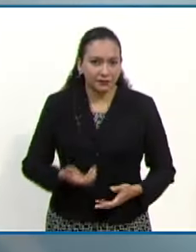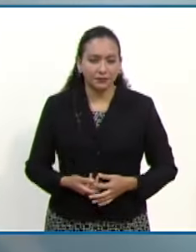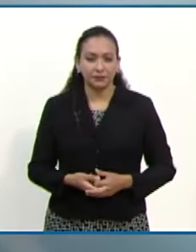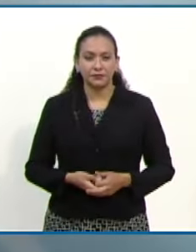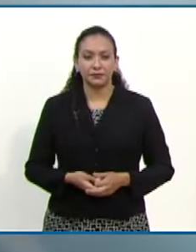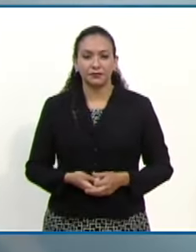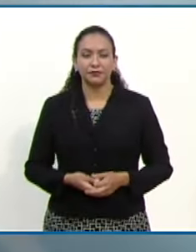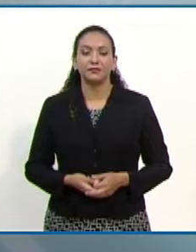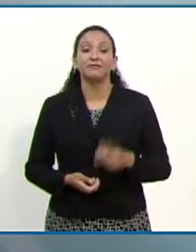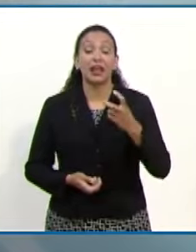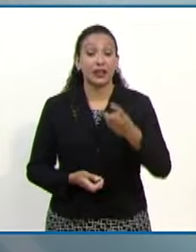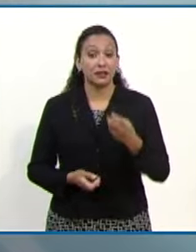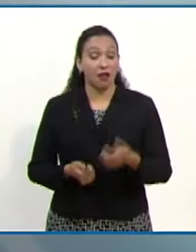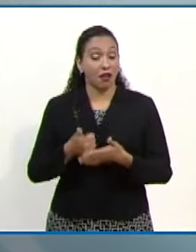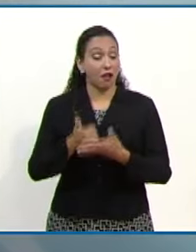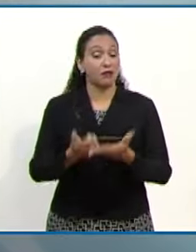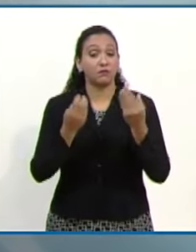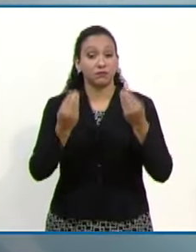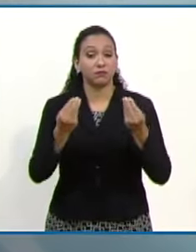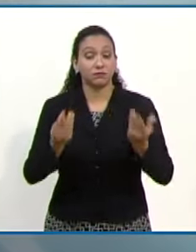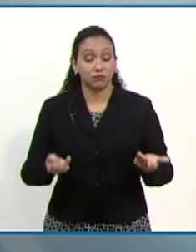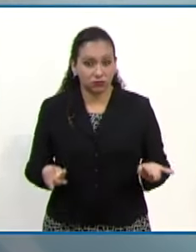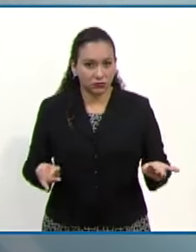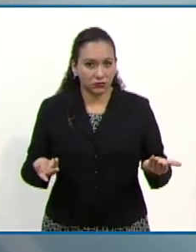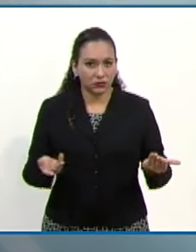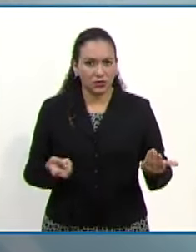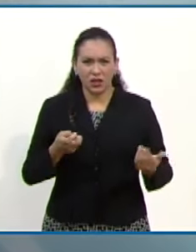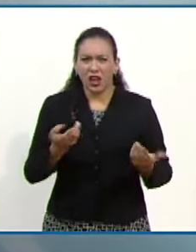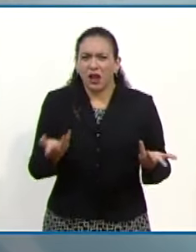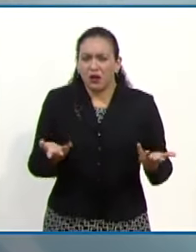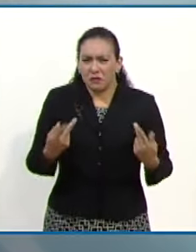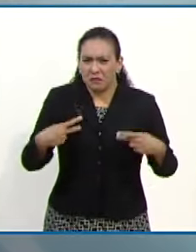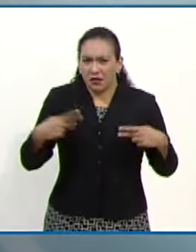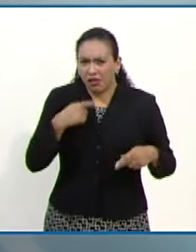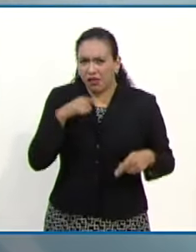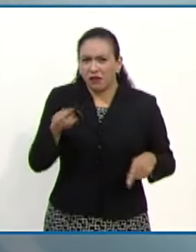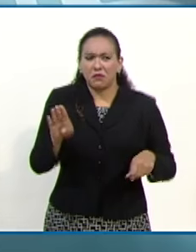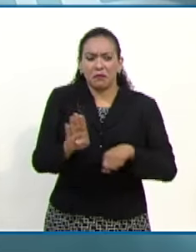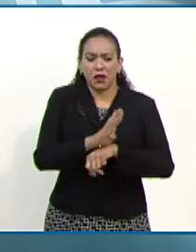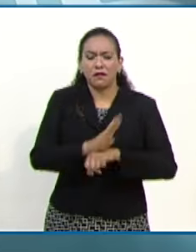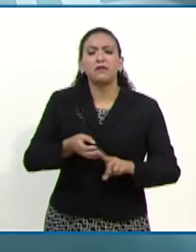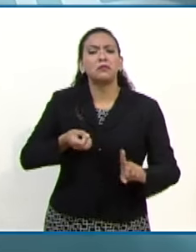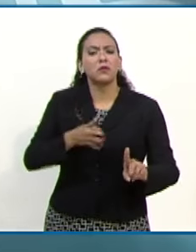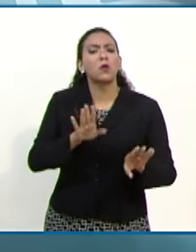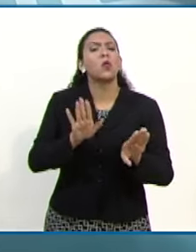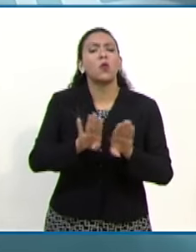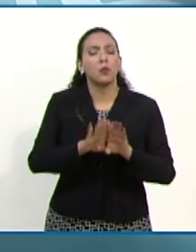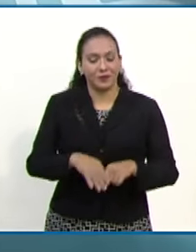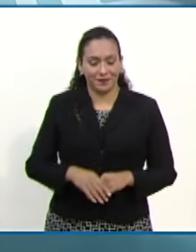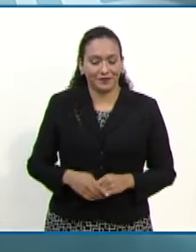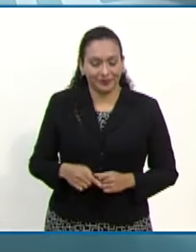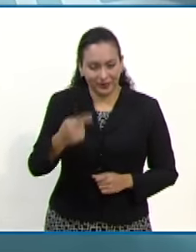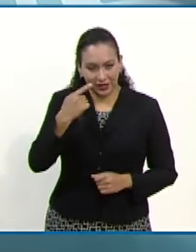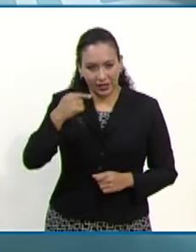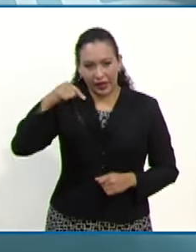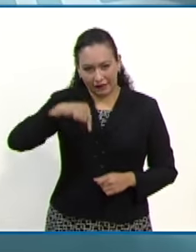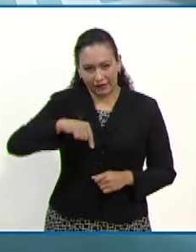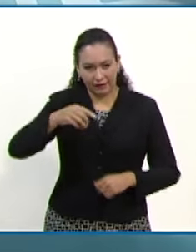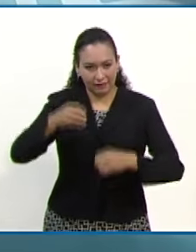Es una medida de gran trascendencia. ¿Y cómo beneficia a la persona en lo individual? Bueno, en muchas de las resoluciones que hemos emitido, por ejemplo,